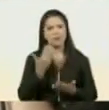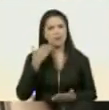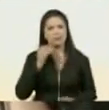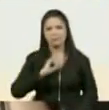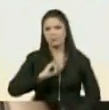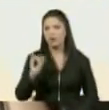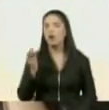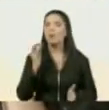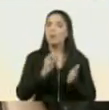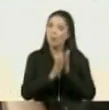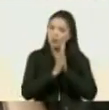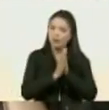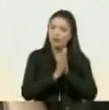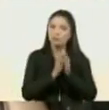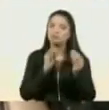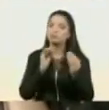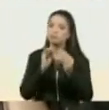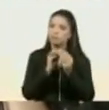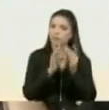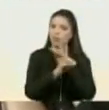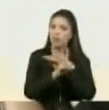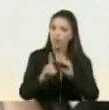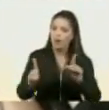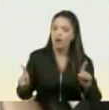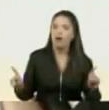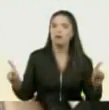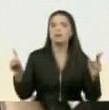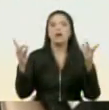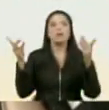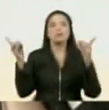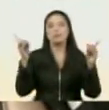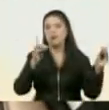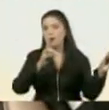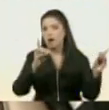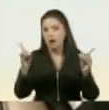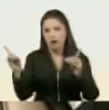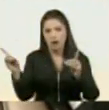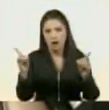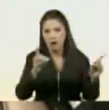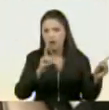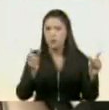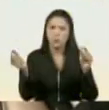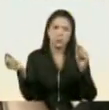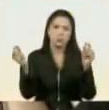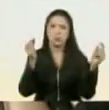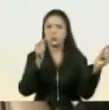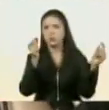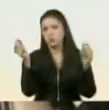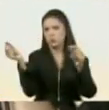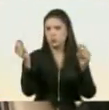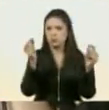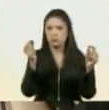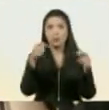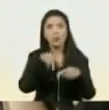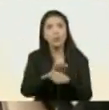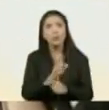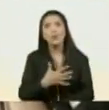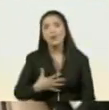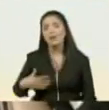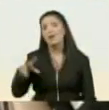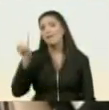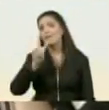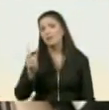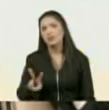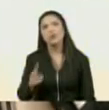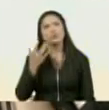cauce democrático. Vuelvan al diálogo, vuelvan a la discusión profunda, a la reflexión. Eso es lo que quiere toda Venezuela. ¿Tú crees